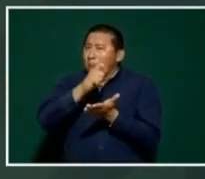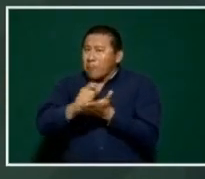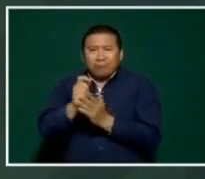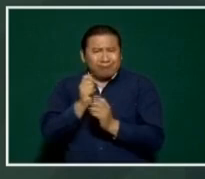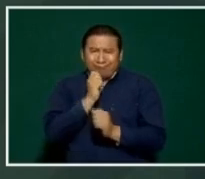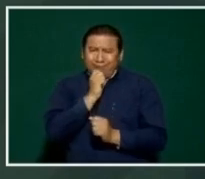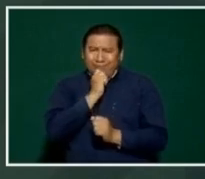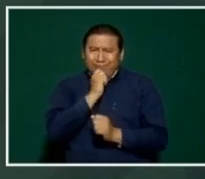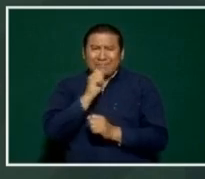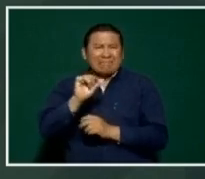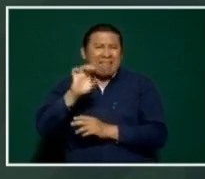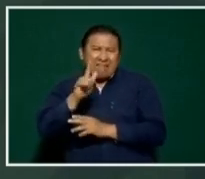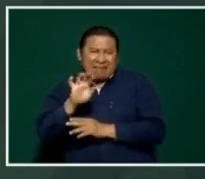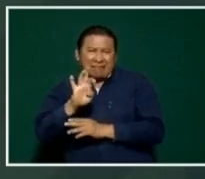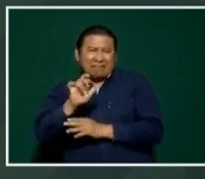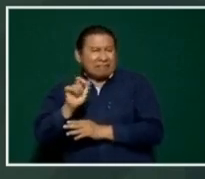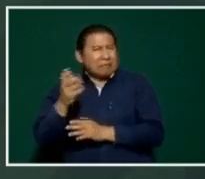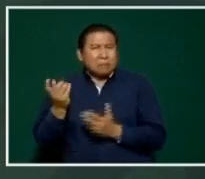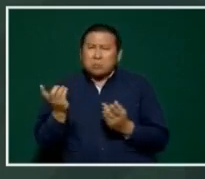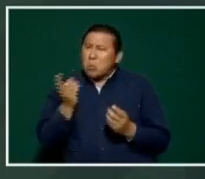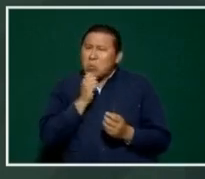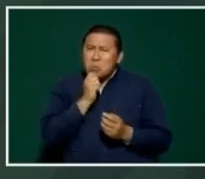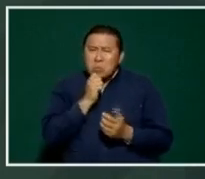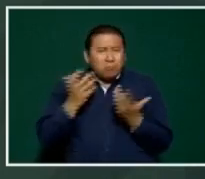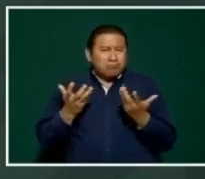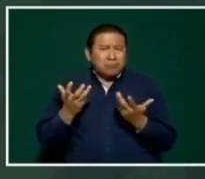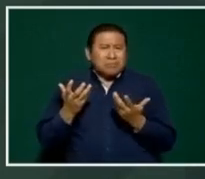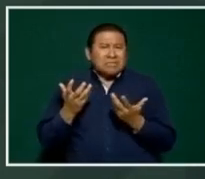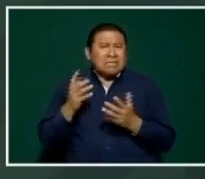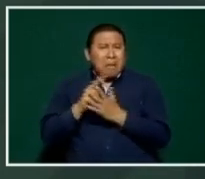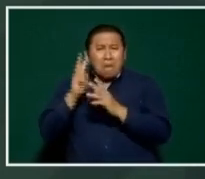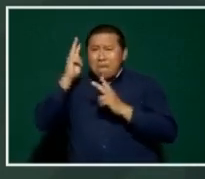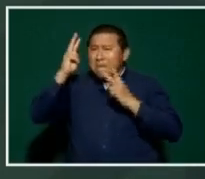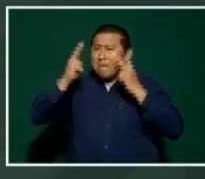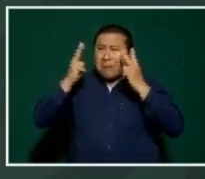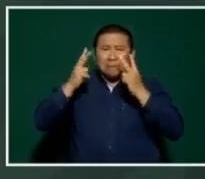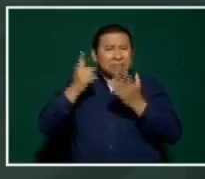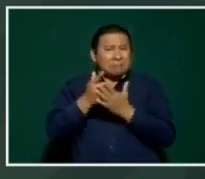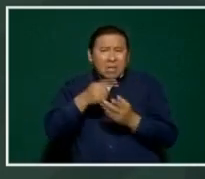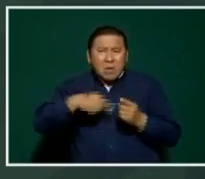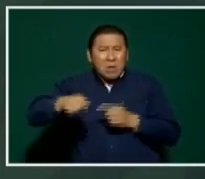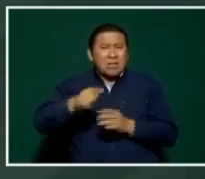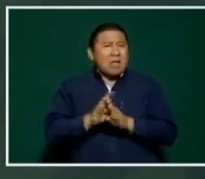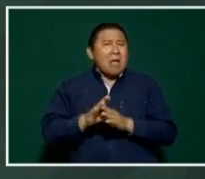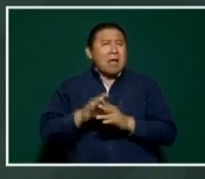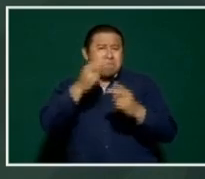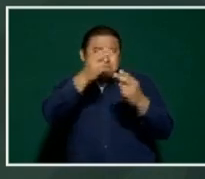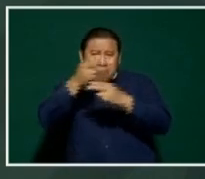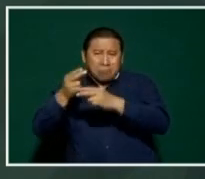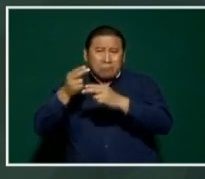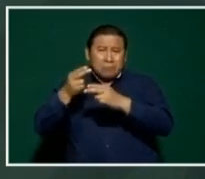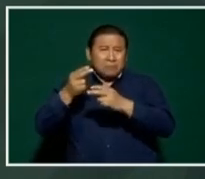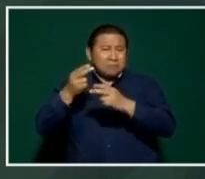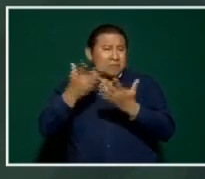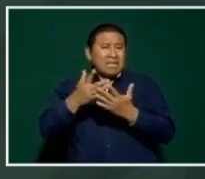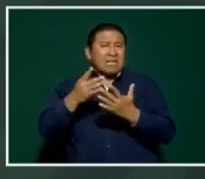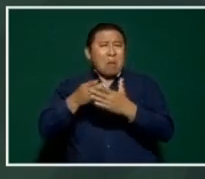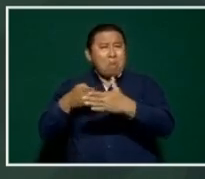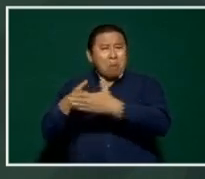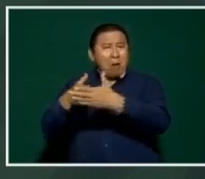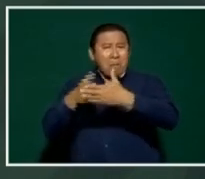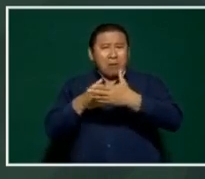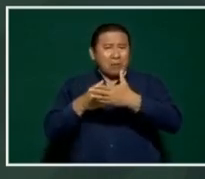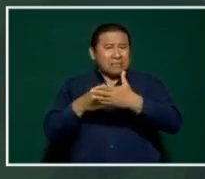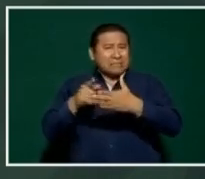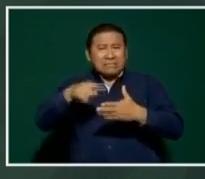sarga ceras ni vamos a licitar ni nada por el estilo empresas que pongan barreras y